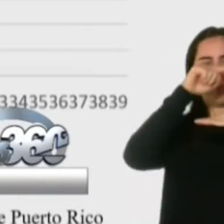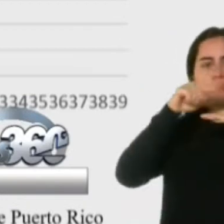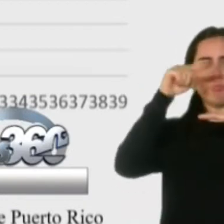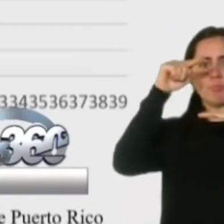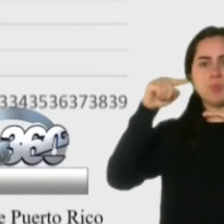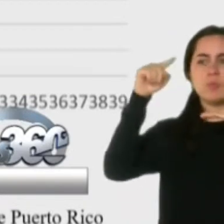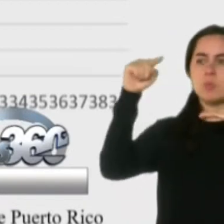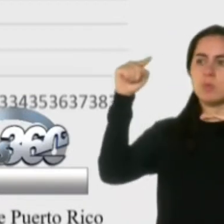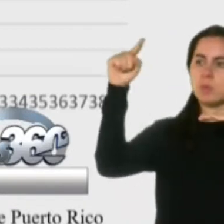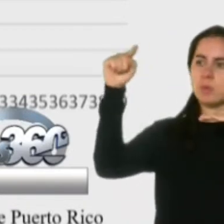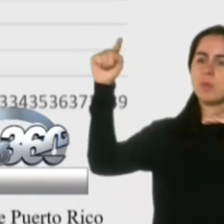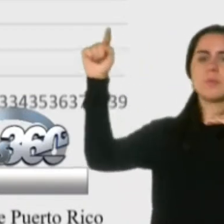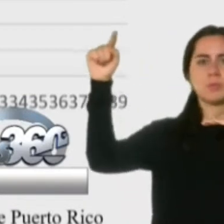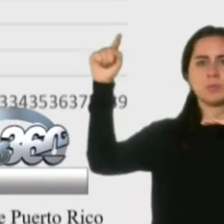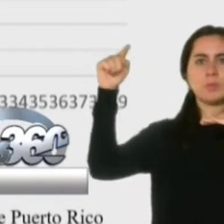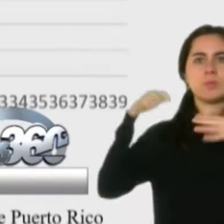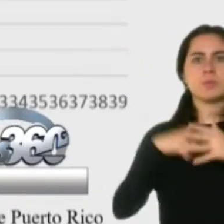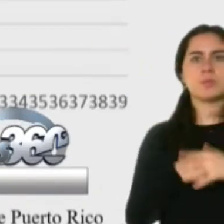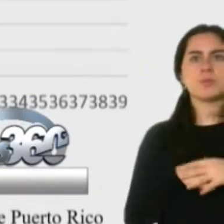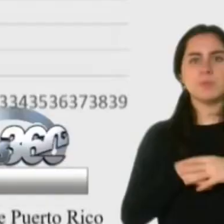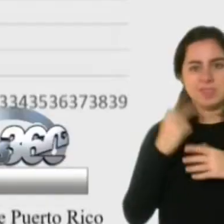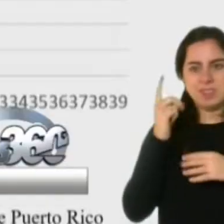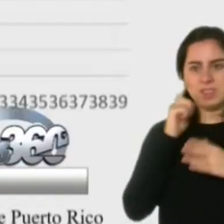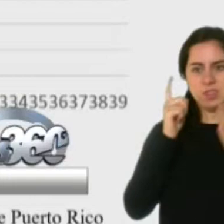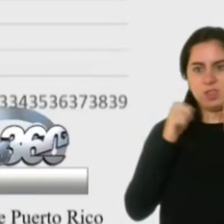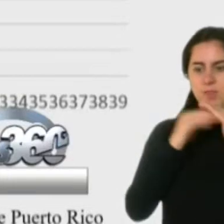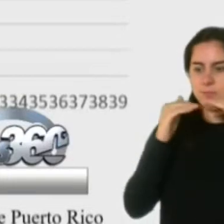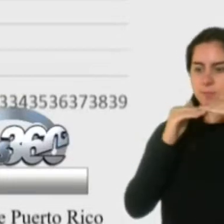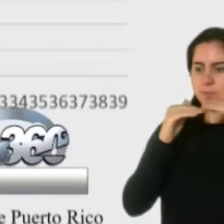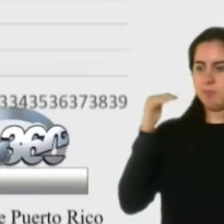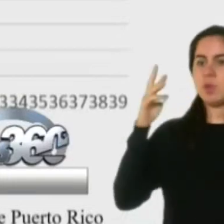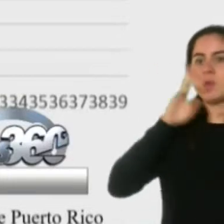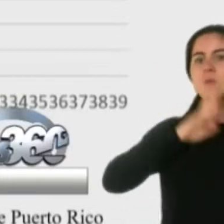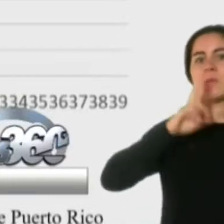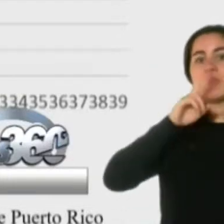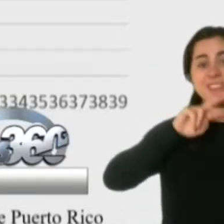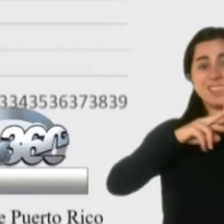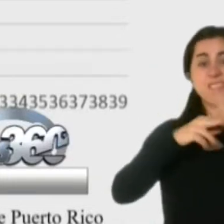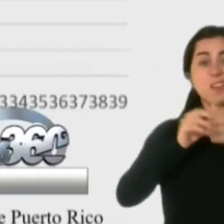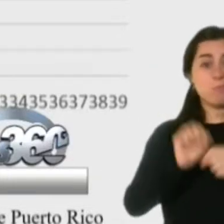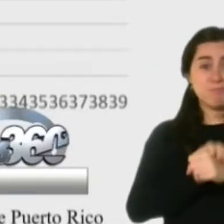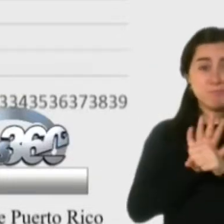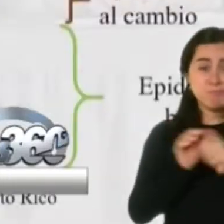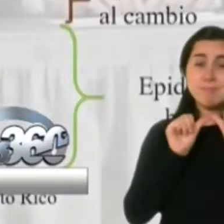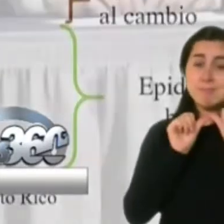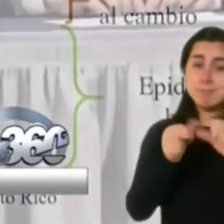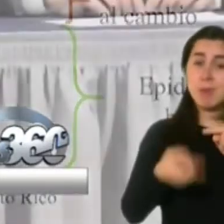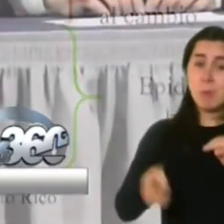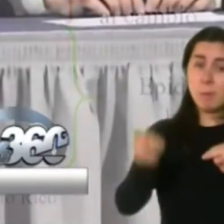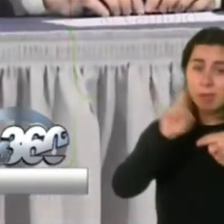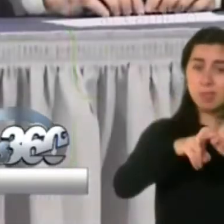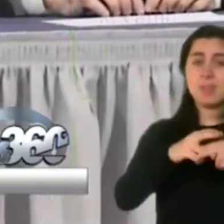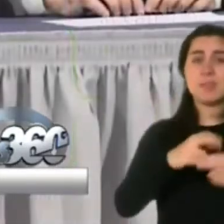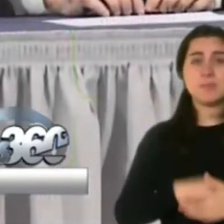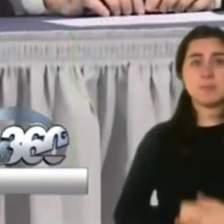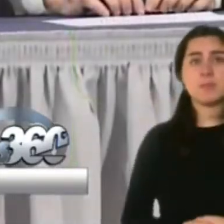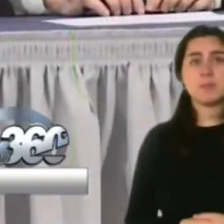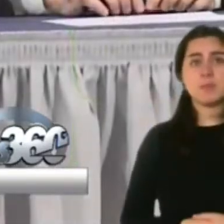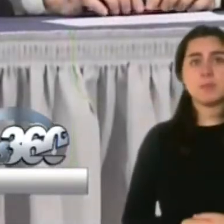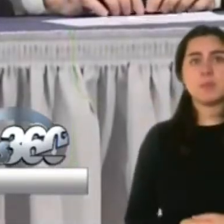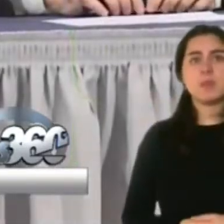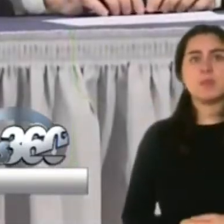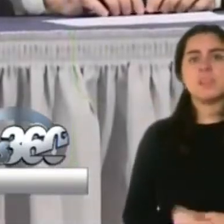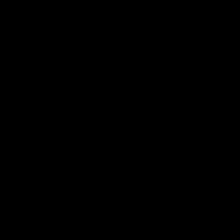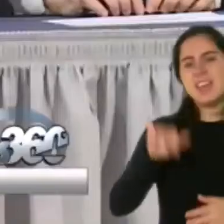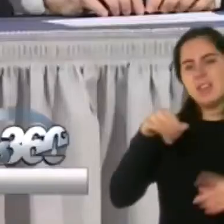ese distanciamiento de la burbuja, lo que significa es que la epidemia se está incrementando, ¿no? La siguiente. Esta es otra forma